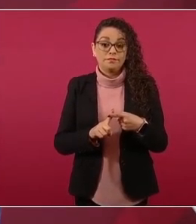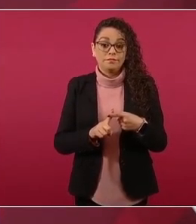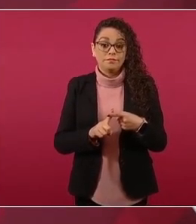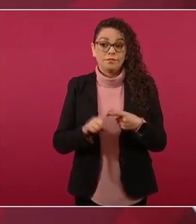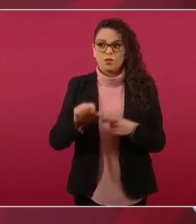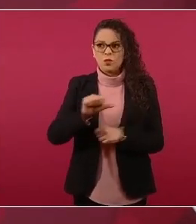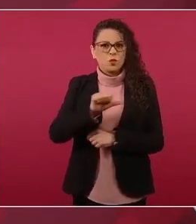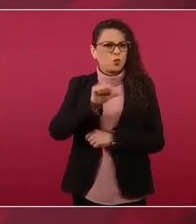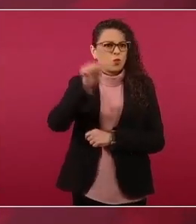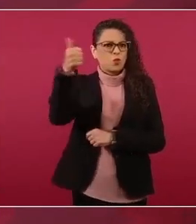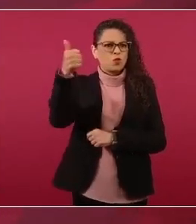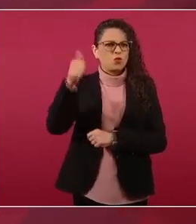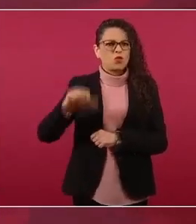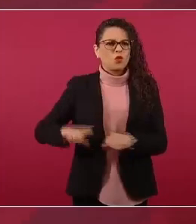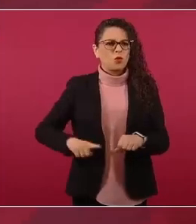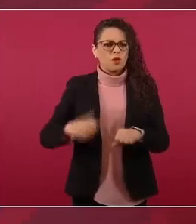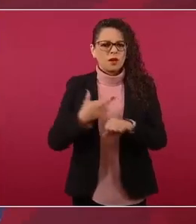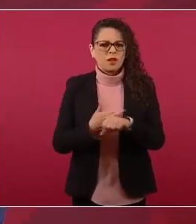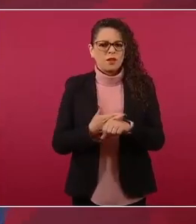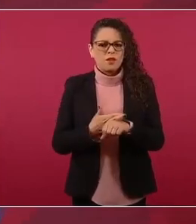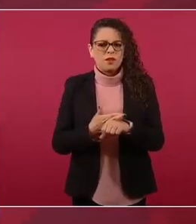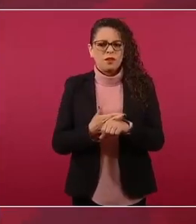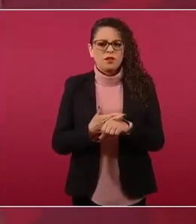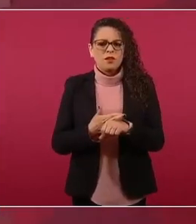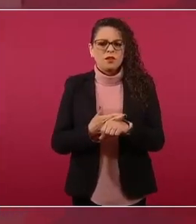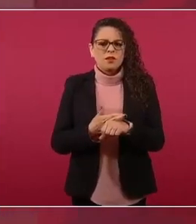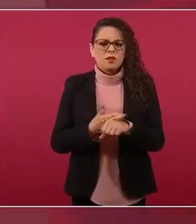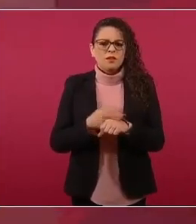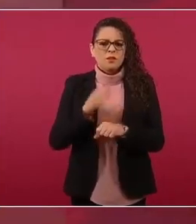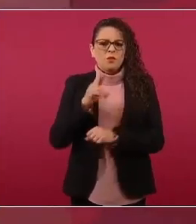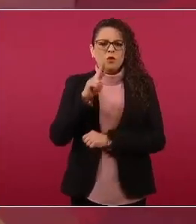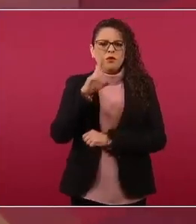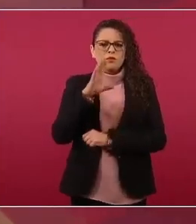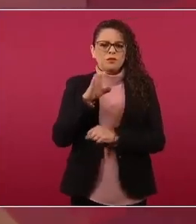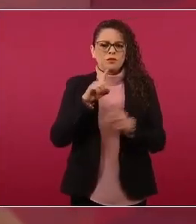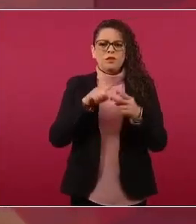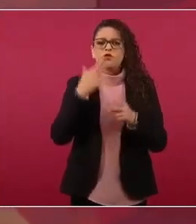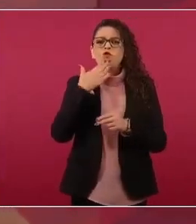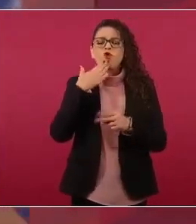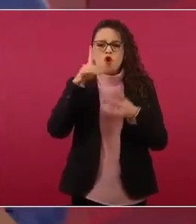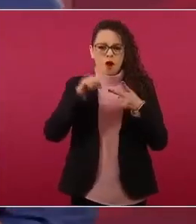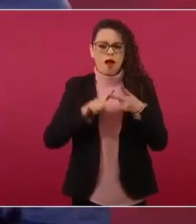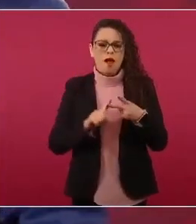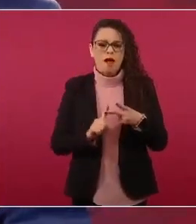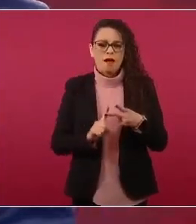otro gobernador, Burs de Sonora,